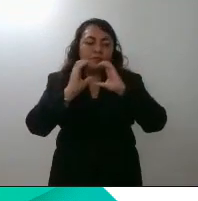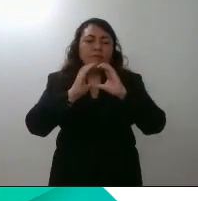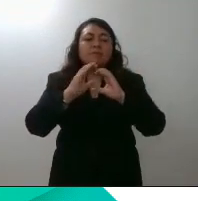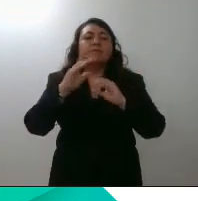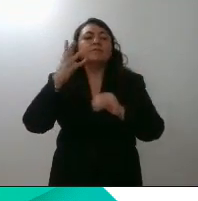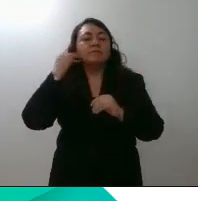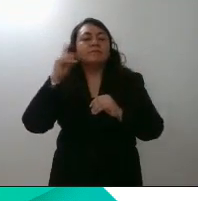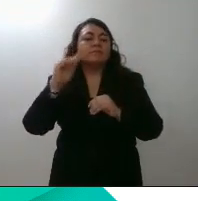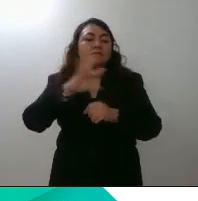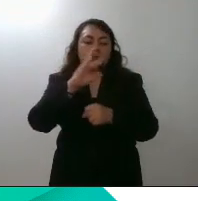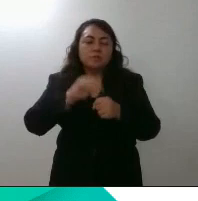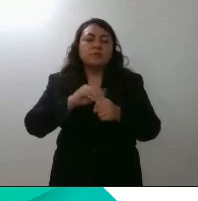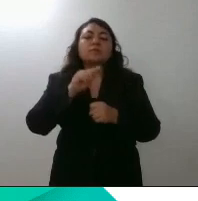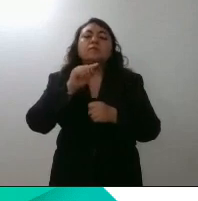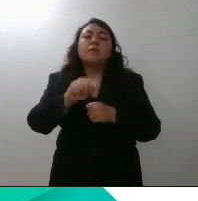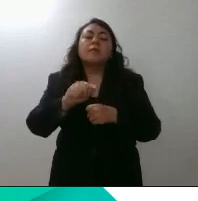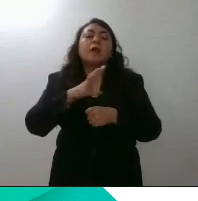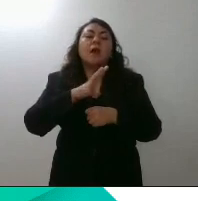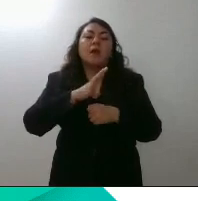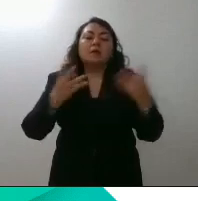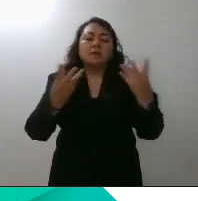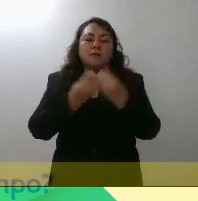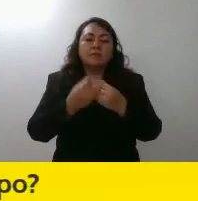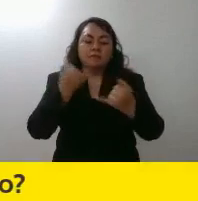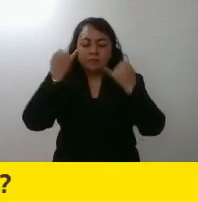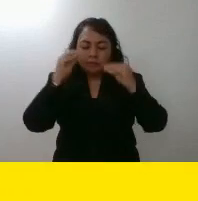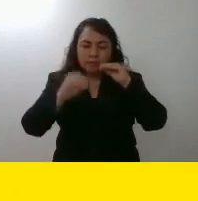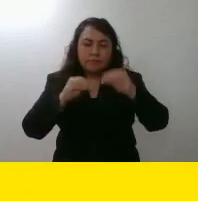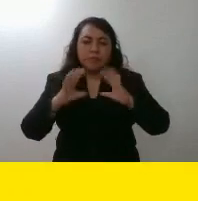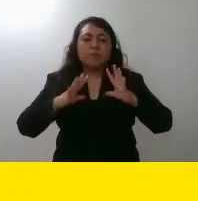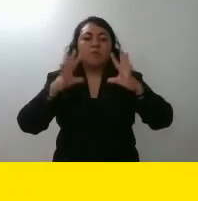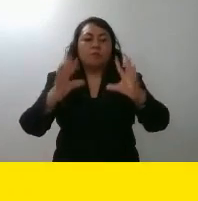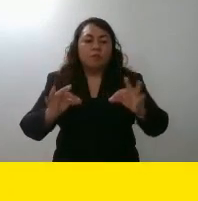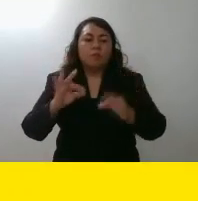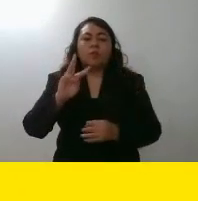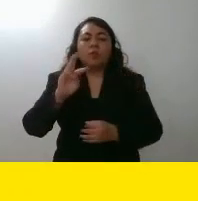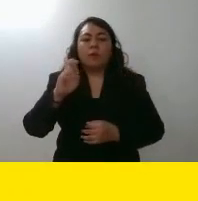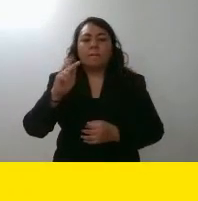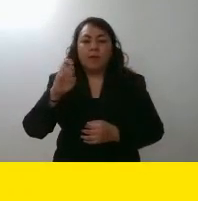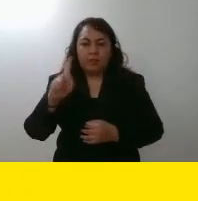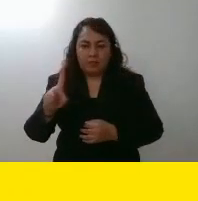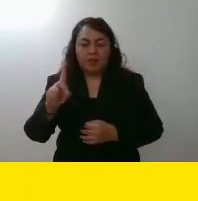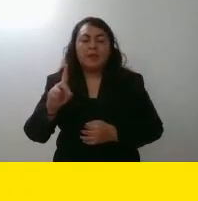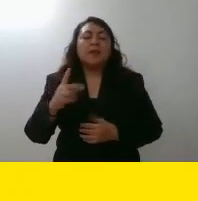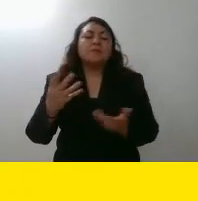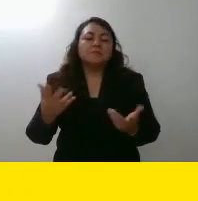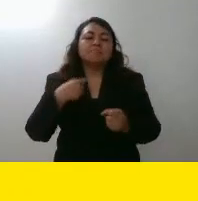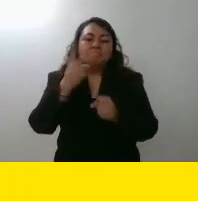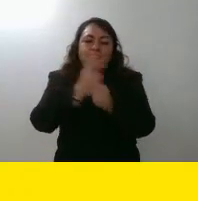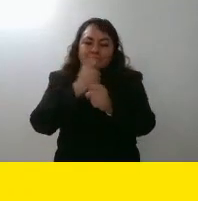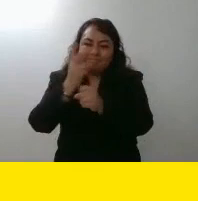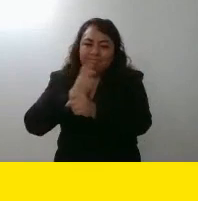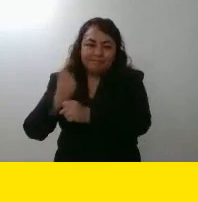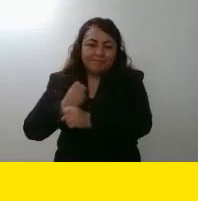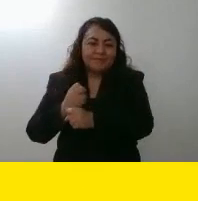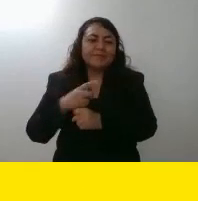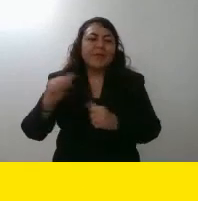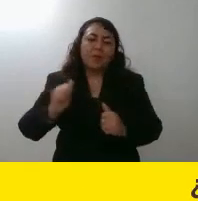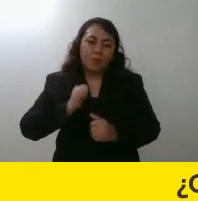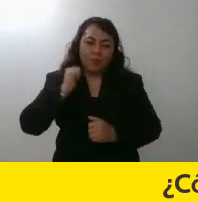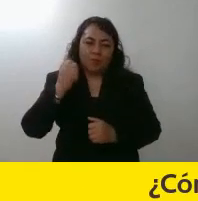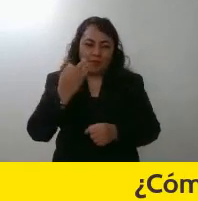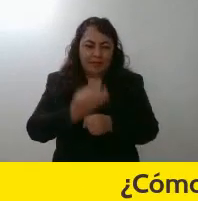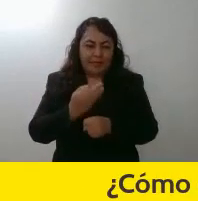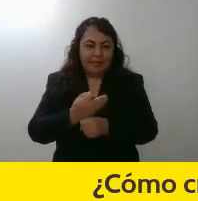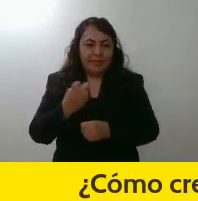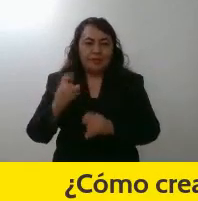audiovisual y forma parte del Laboratorio de Innovación Digital de Fundación Huésped. Así que bueno, los invito, las invito a aprovechar